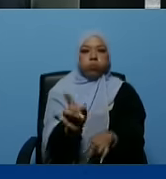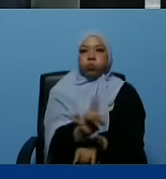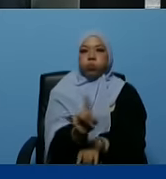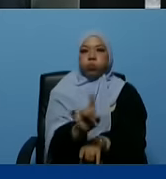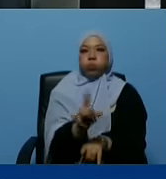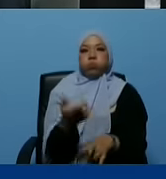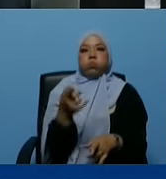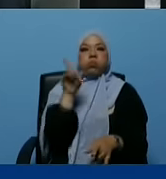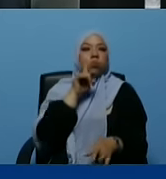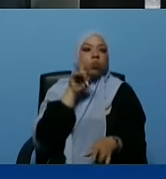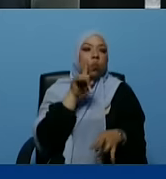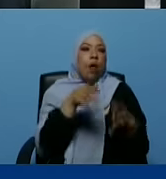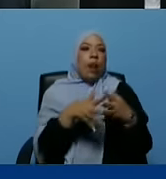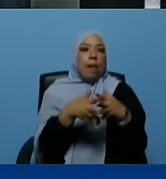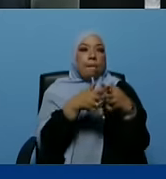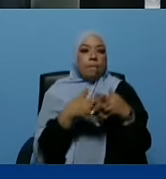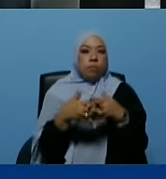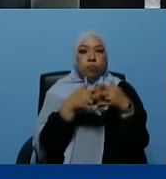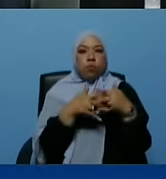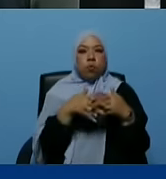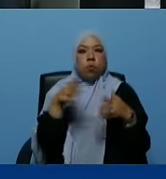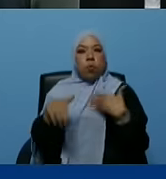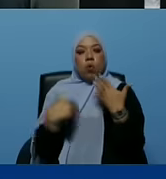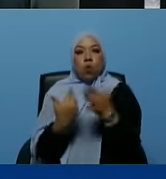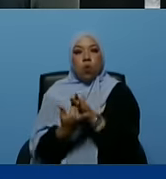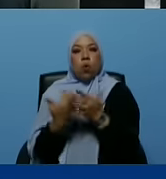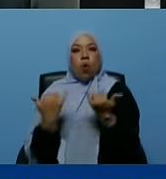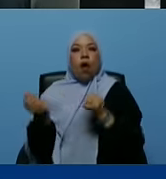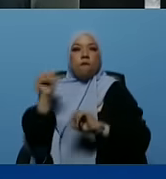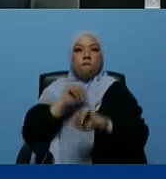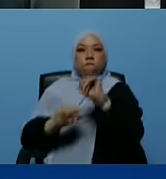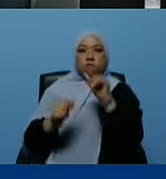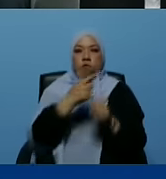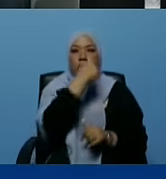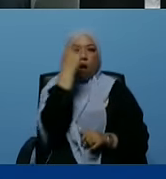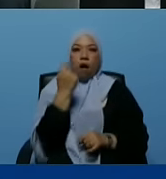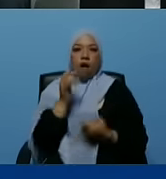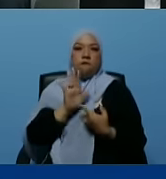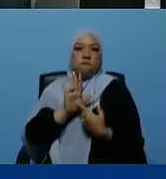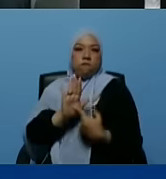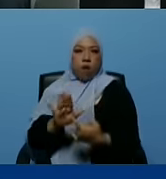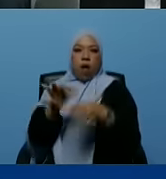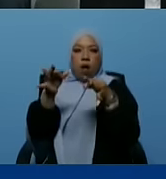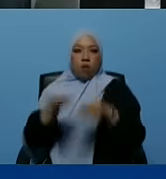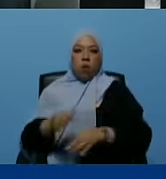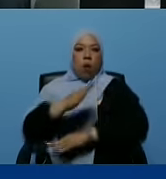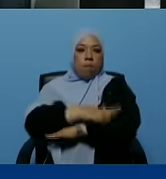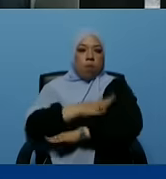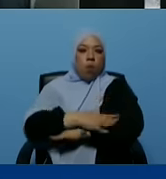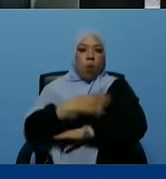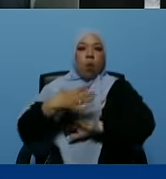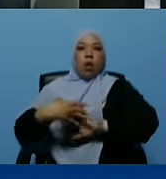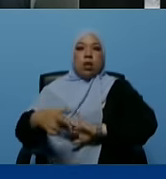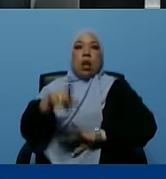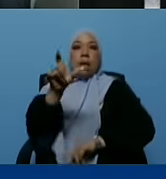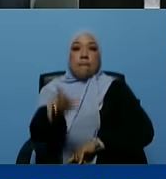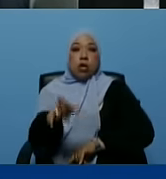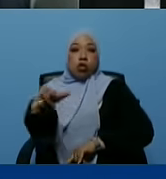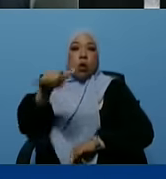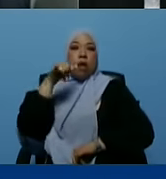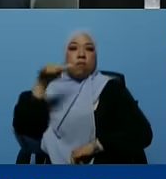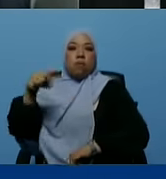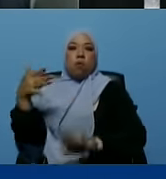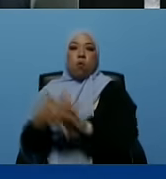estos fascistas en el mundo. Vamos a plantarnos para darle una lección a los que amenazan, a los